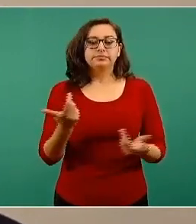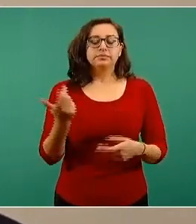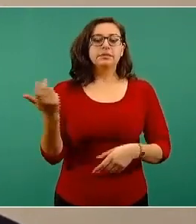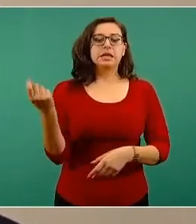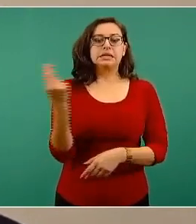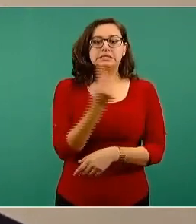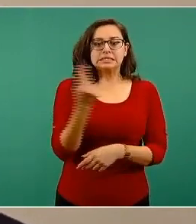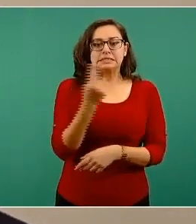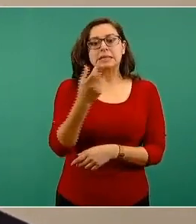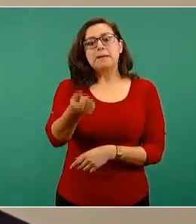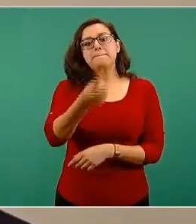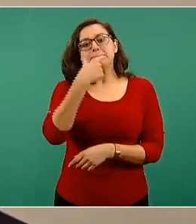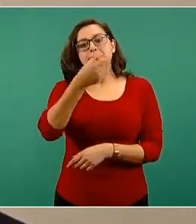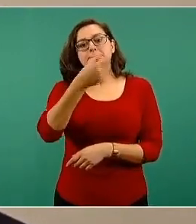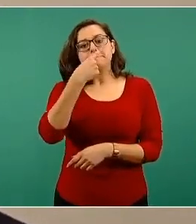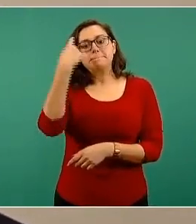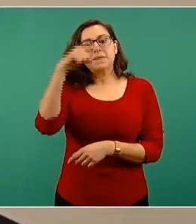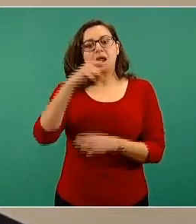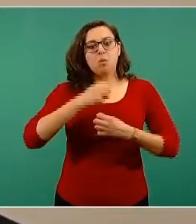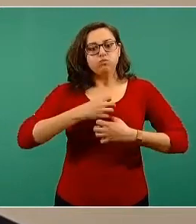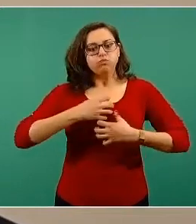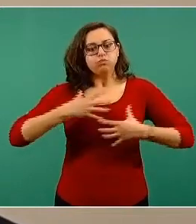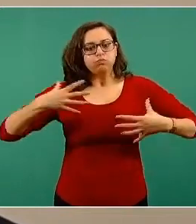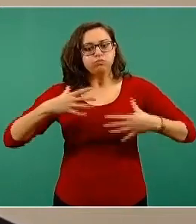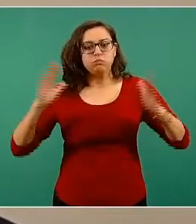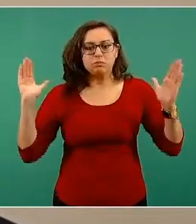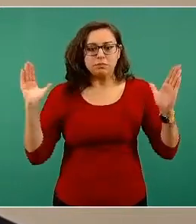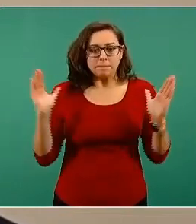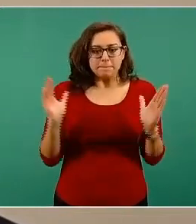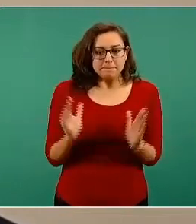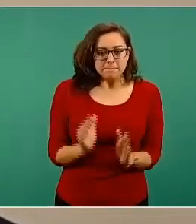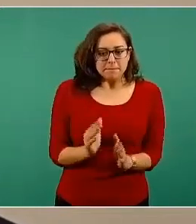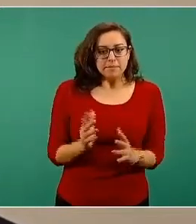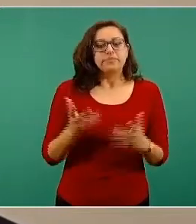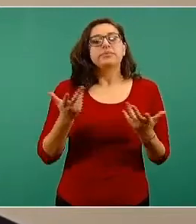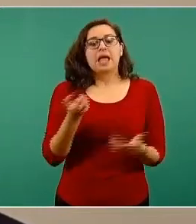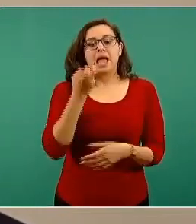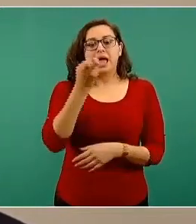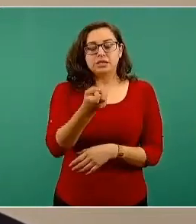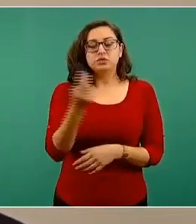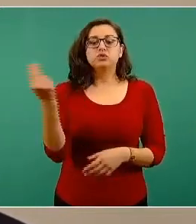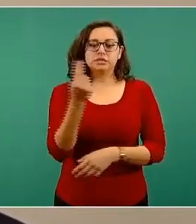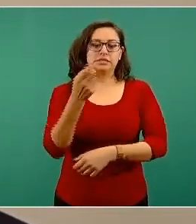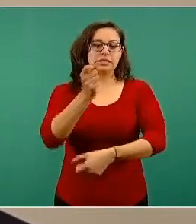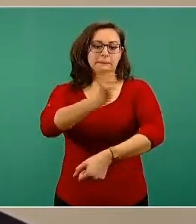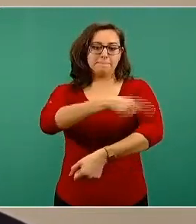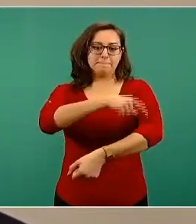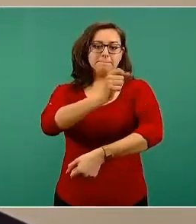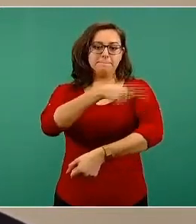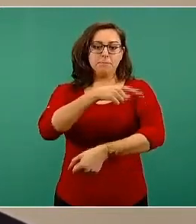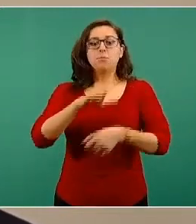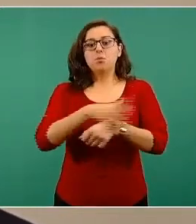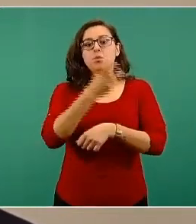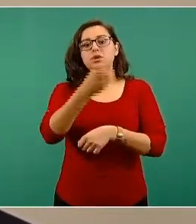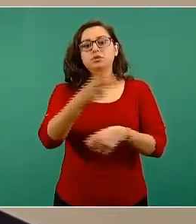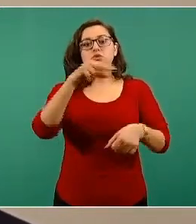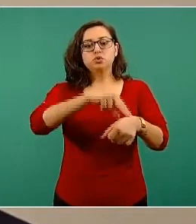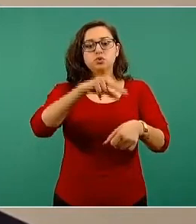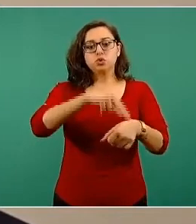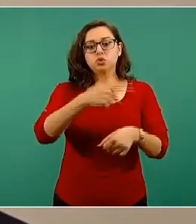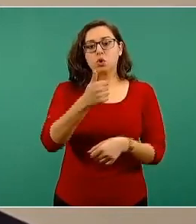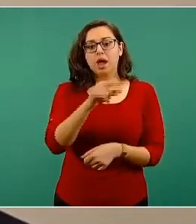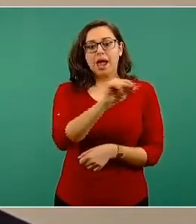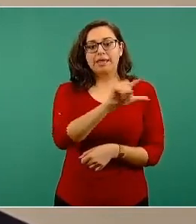unidad intermedia, dado que estos medicamentos deben de ponerse por la vía endovenosa y de esa manera tener un